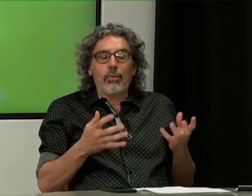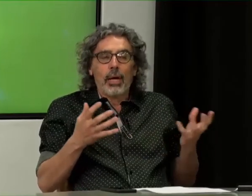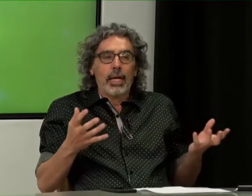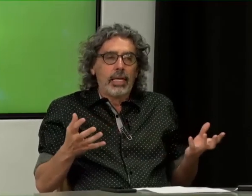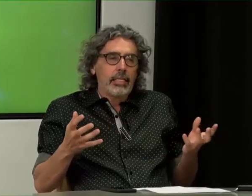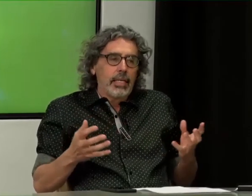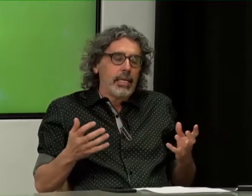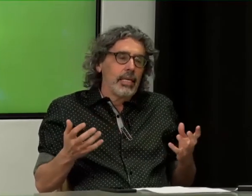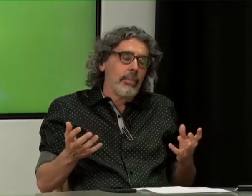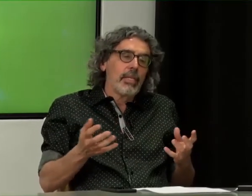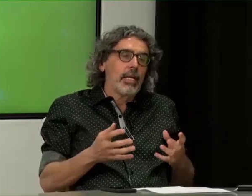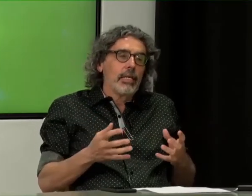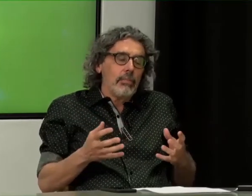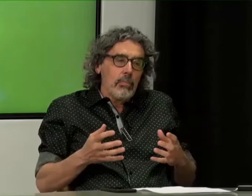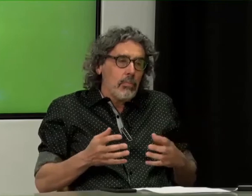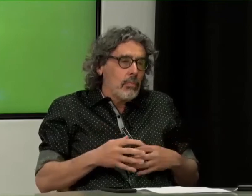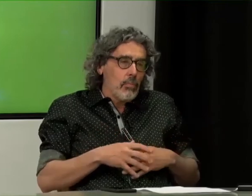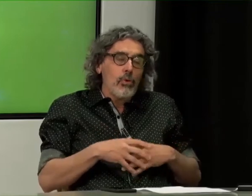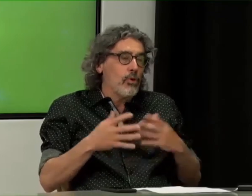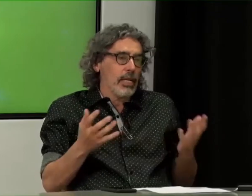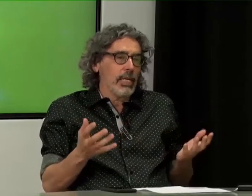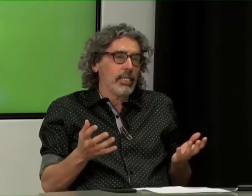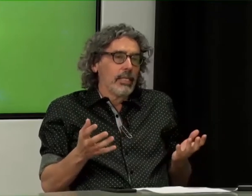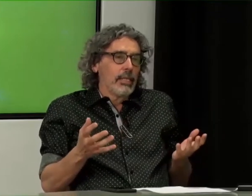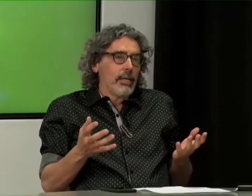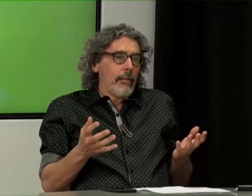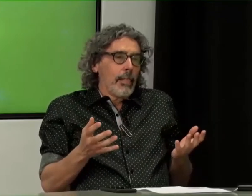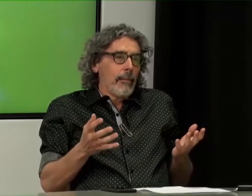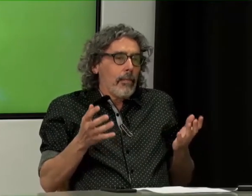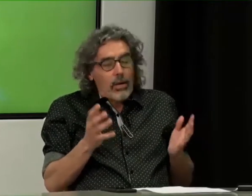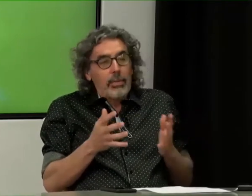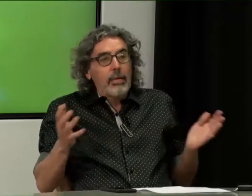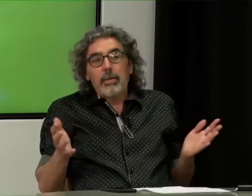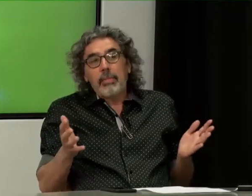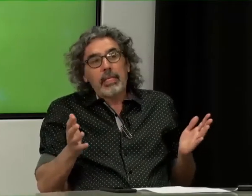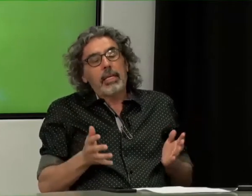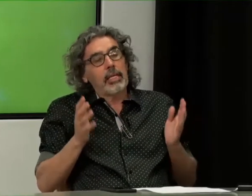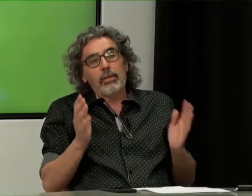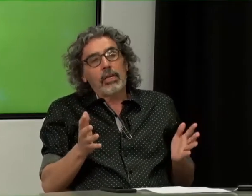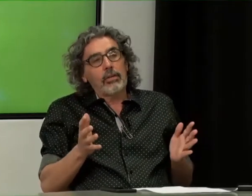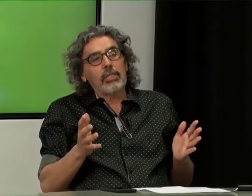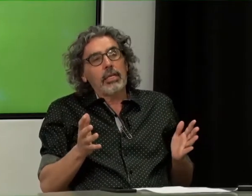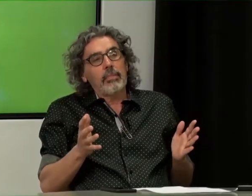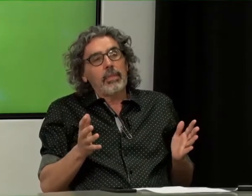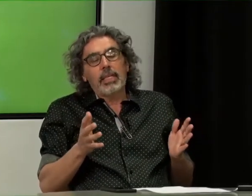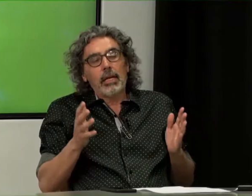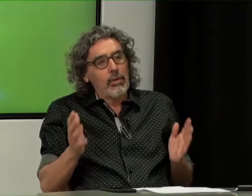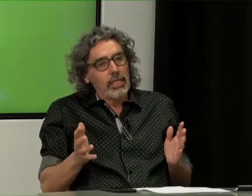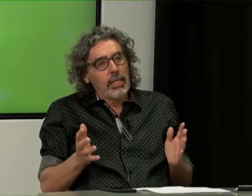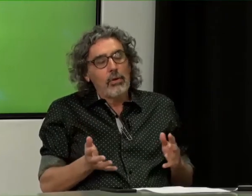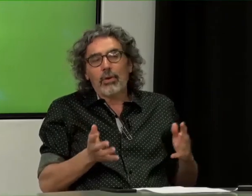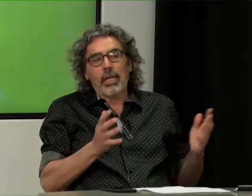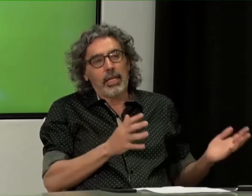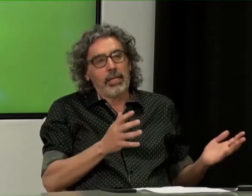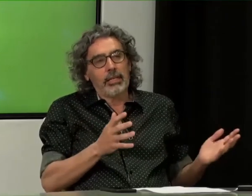urbanas y ambientales muy buenas pero lamentablemente ignacio la rosa ya no es